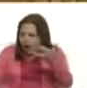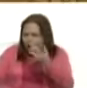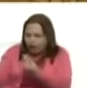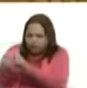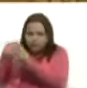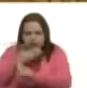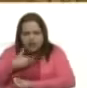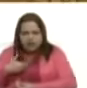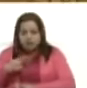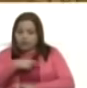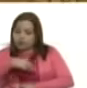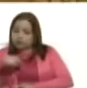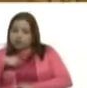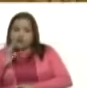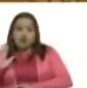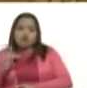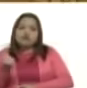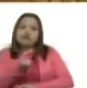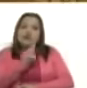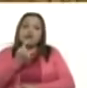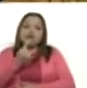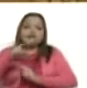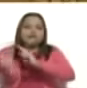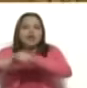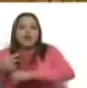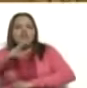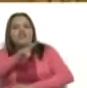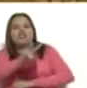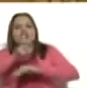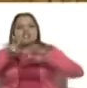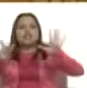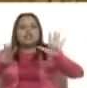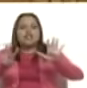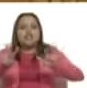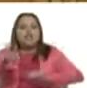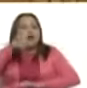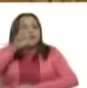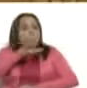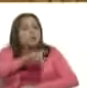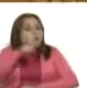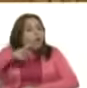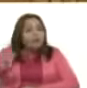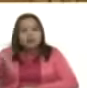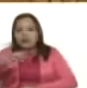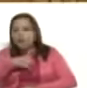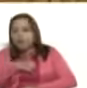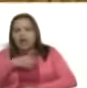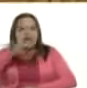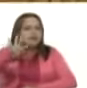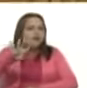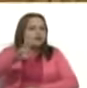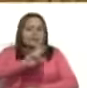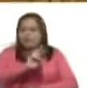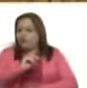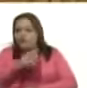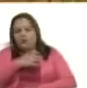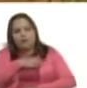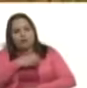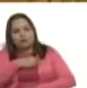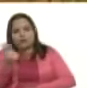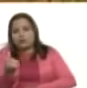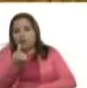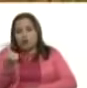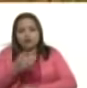Y salimos solos. El 27 el pueblo no pudo. El 4 nosotros tampoco pudimos.